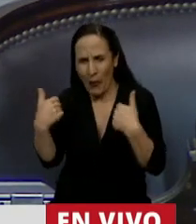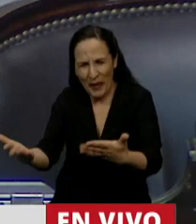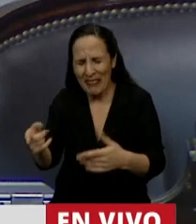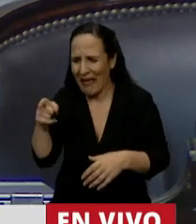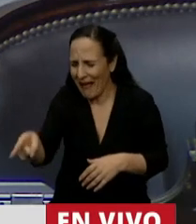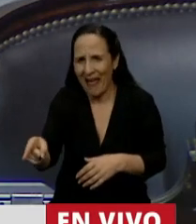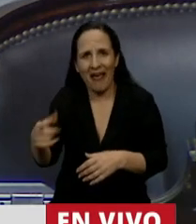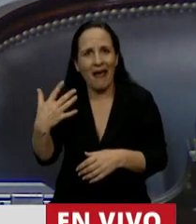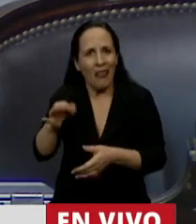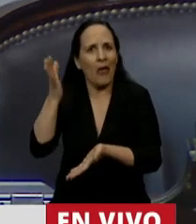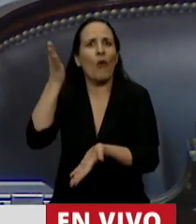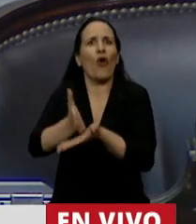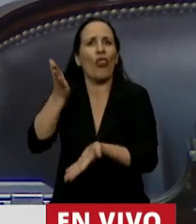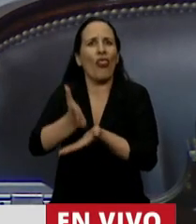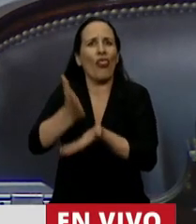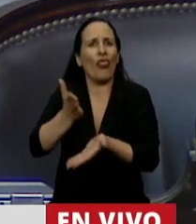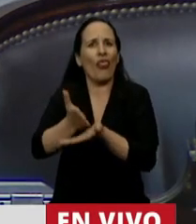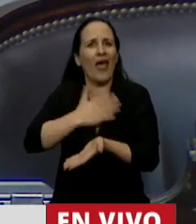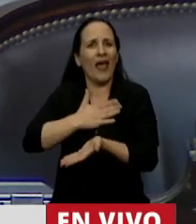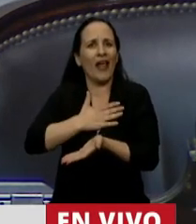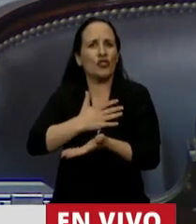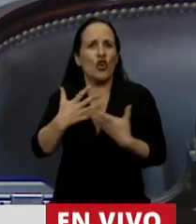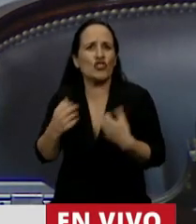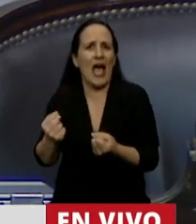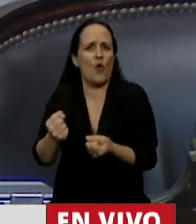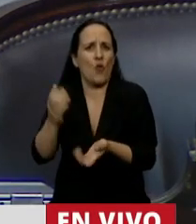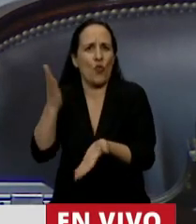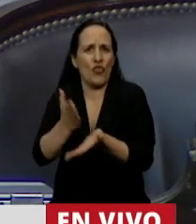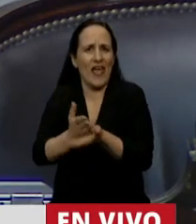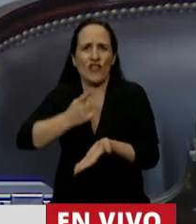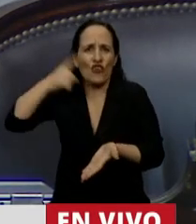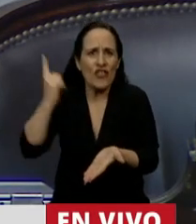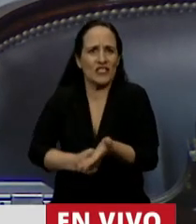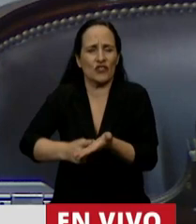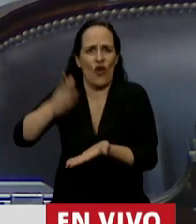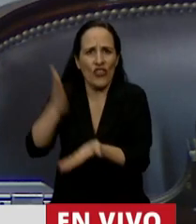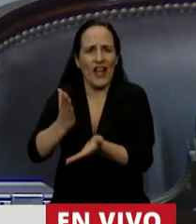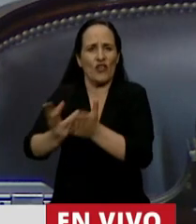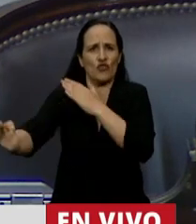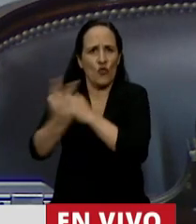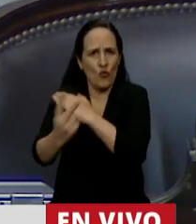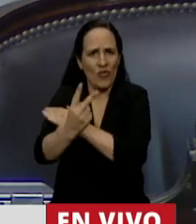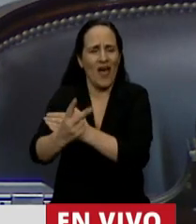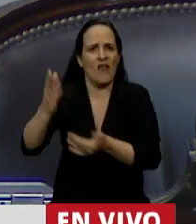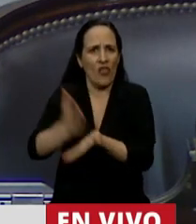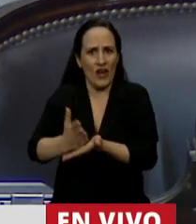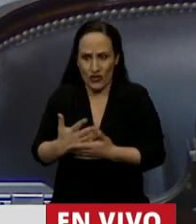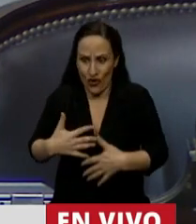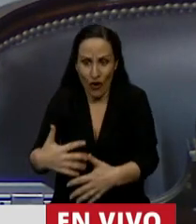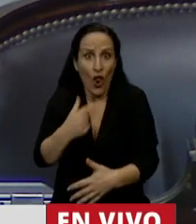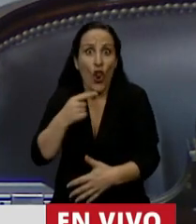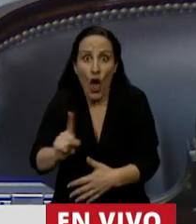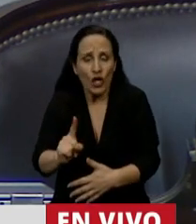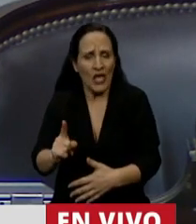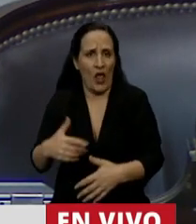mujeres tenemos que tener derecho a la salud derecho a decidir derecho a cuidarnos derecho a no embarazar no si no queremos